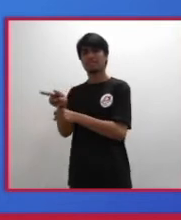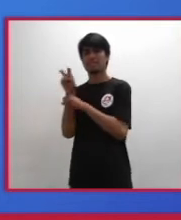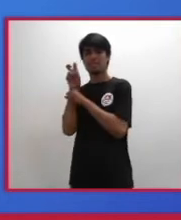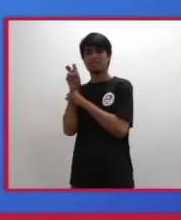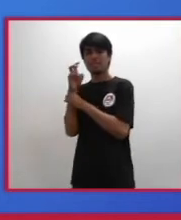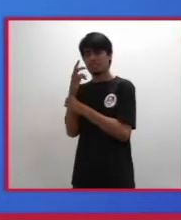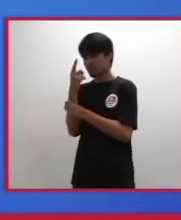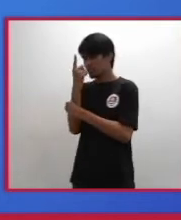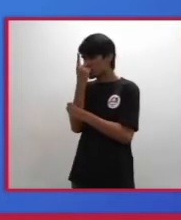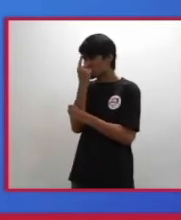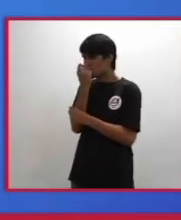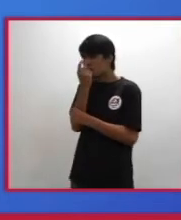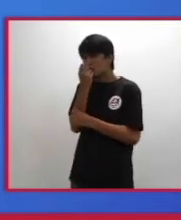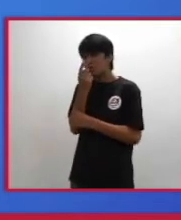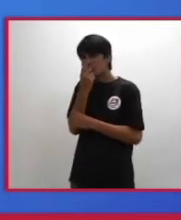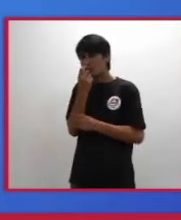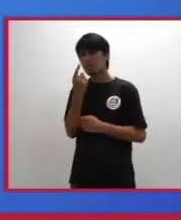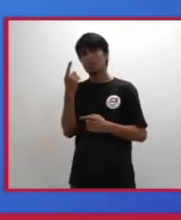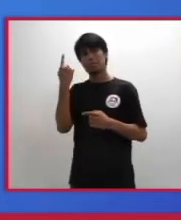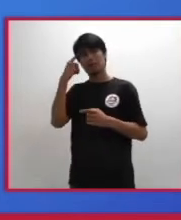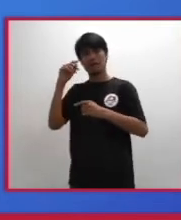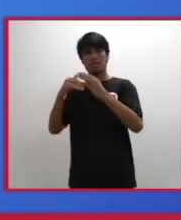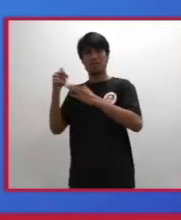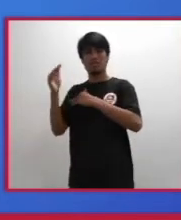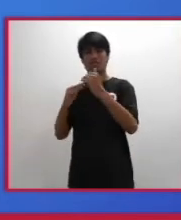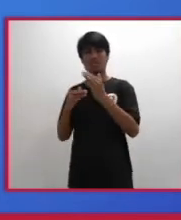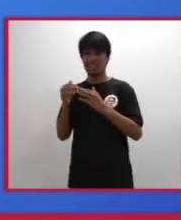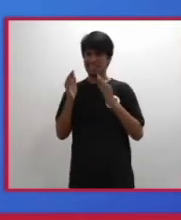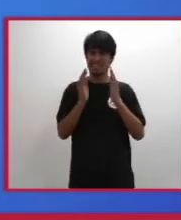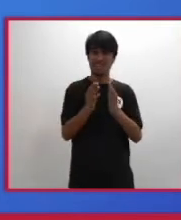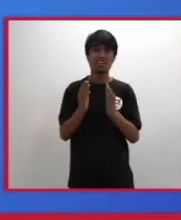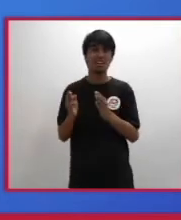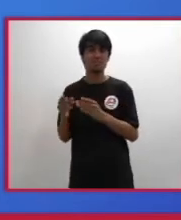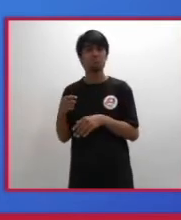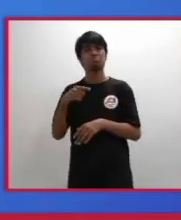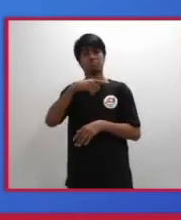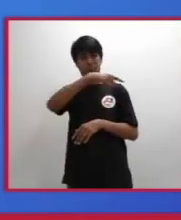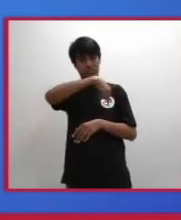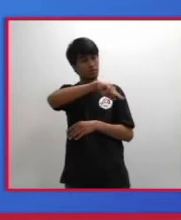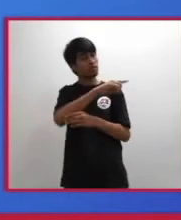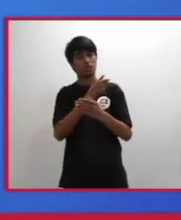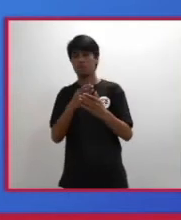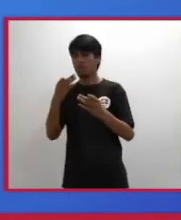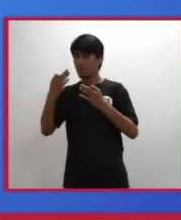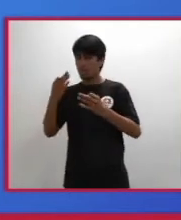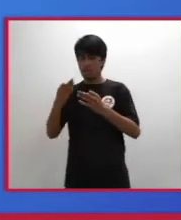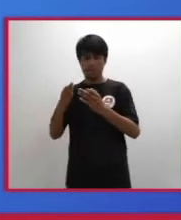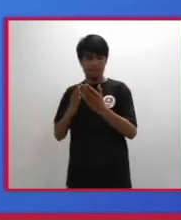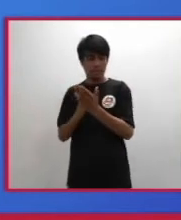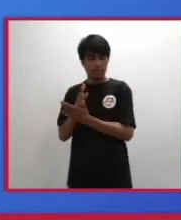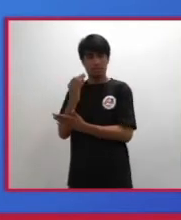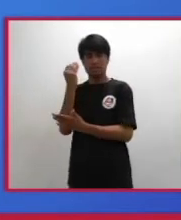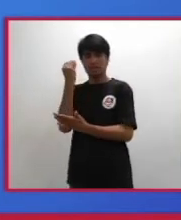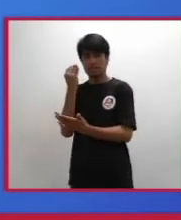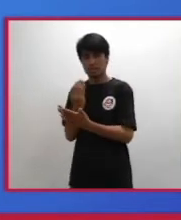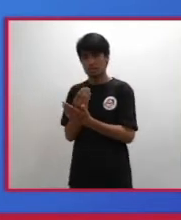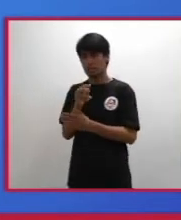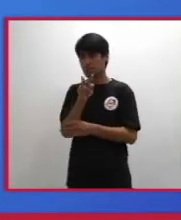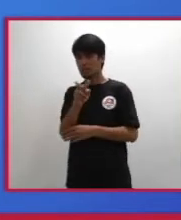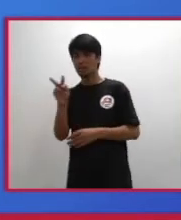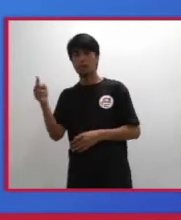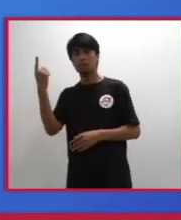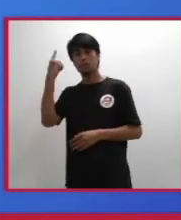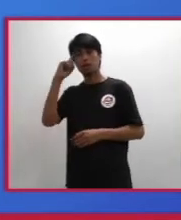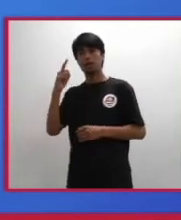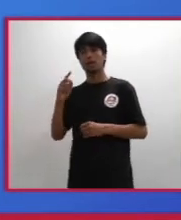fiscalizadores de la obra, ¿verdad? Ellos tienen que estar en conocimiento del plan de seguridad